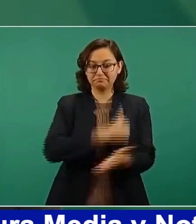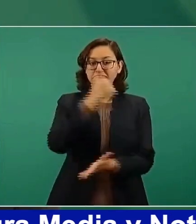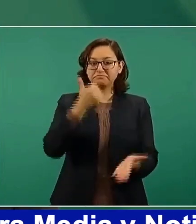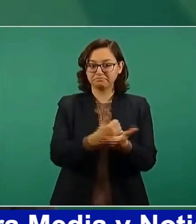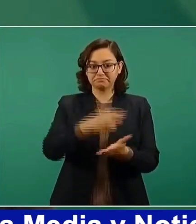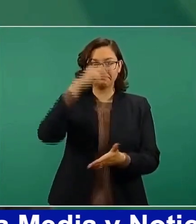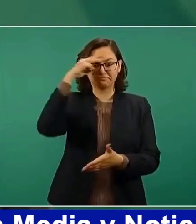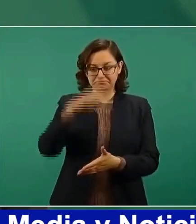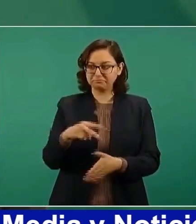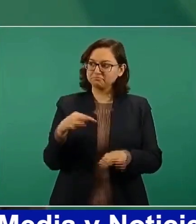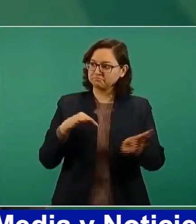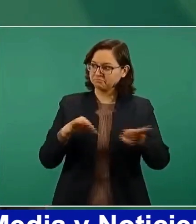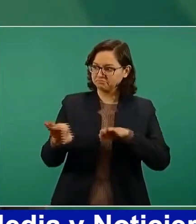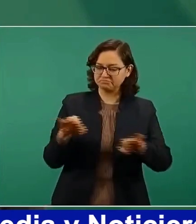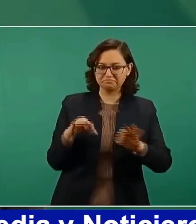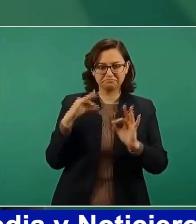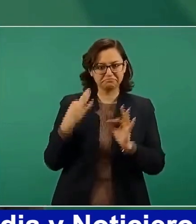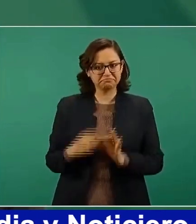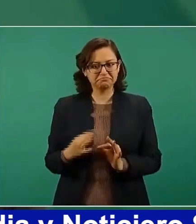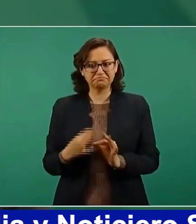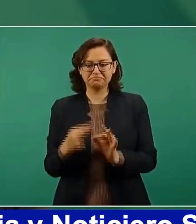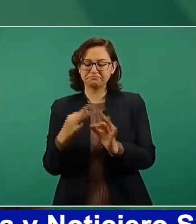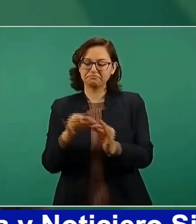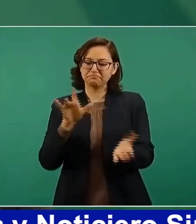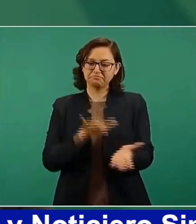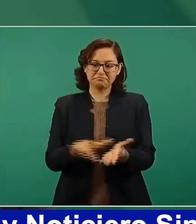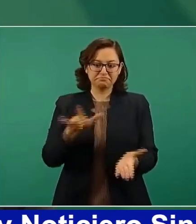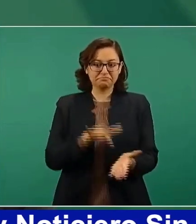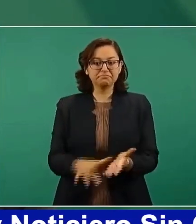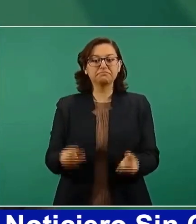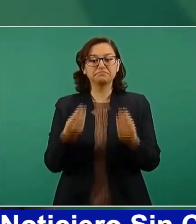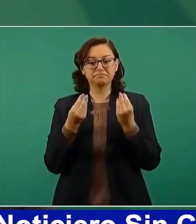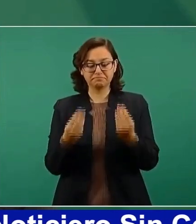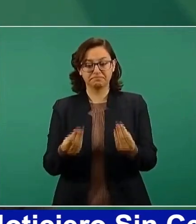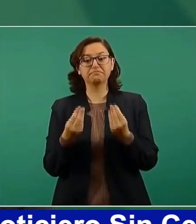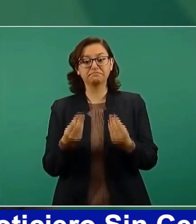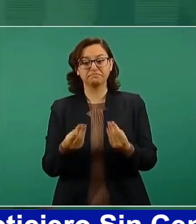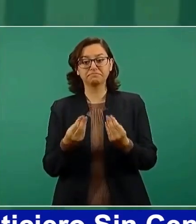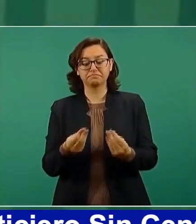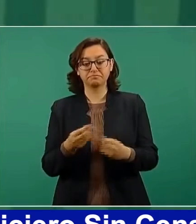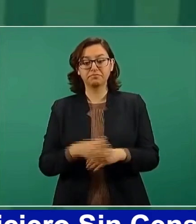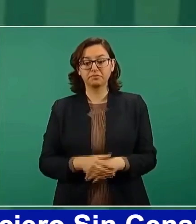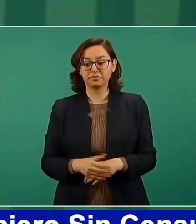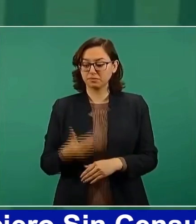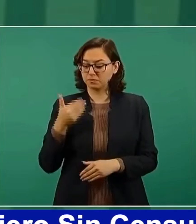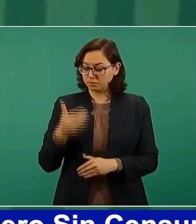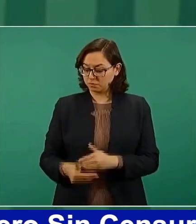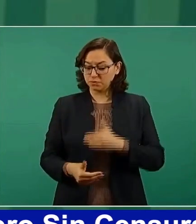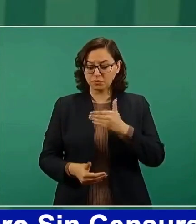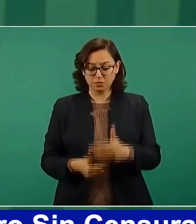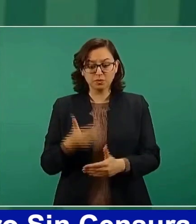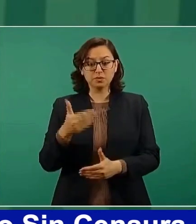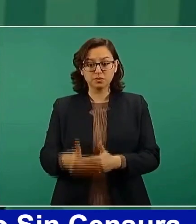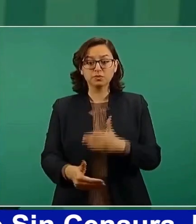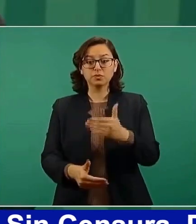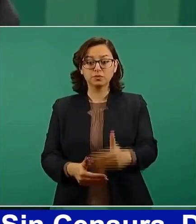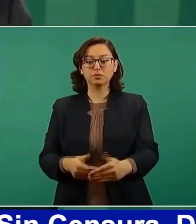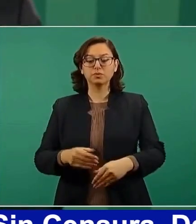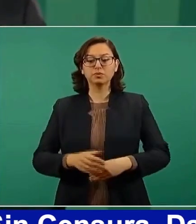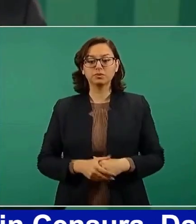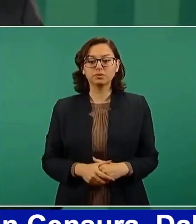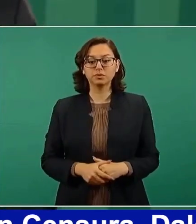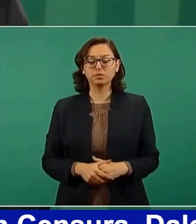Esto ha facilitado mucho las cosas, de que se avance bien.